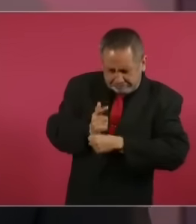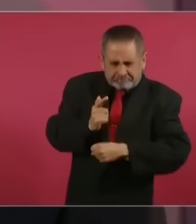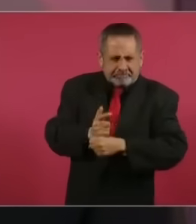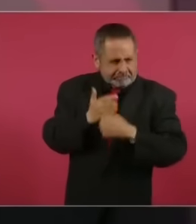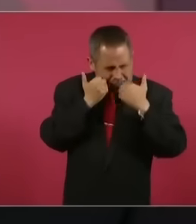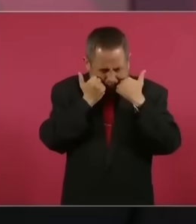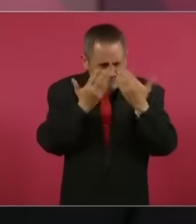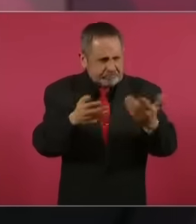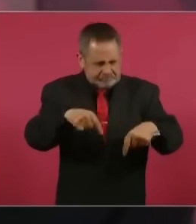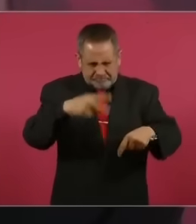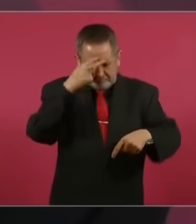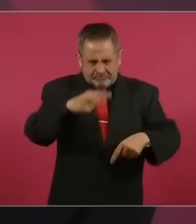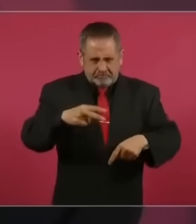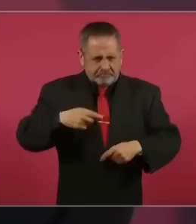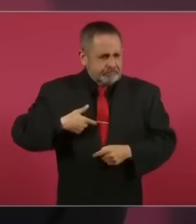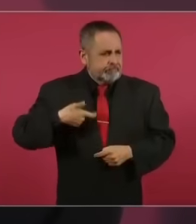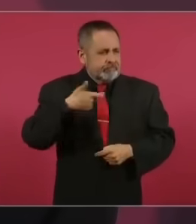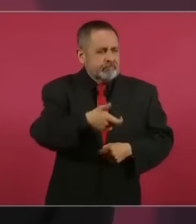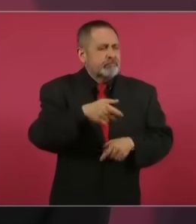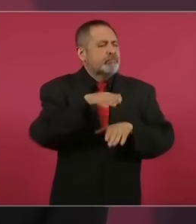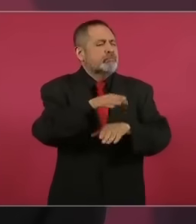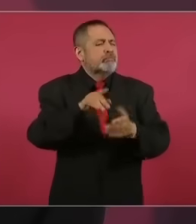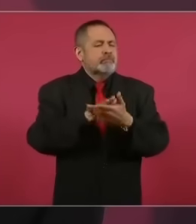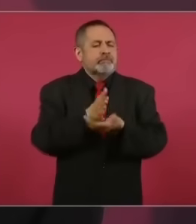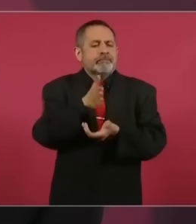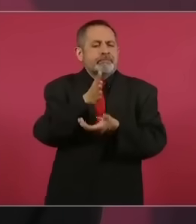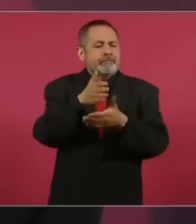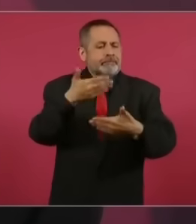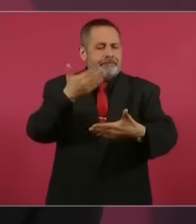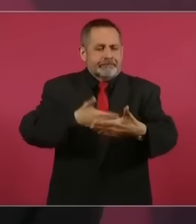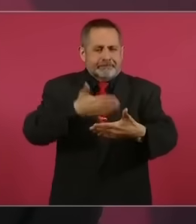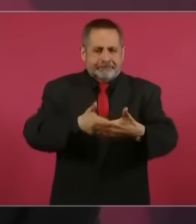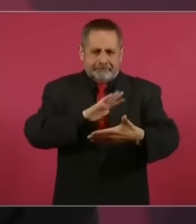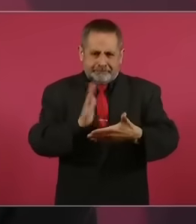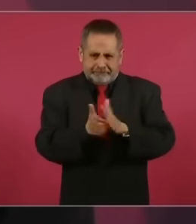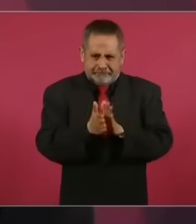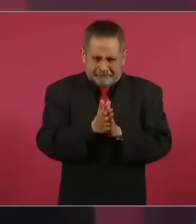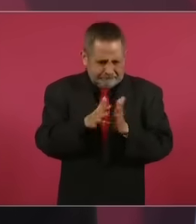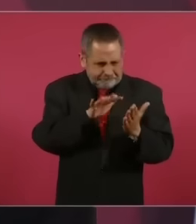en México sobre manejo de archivos.